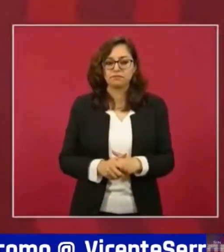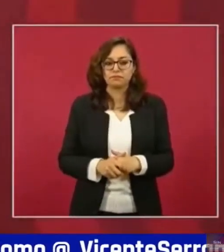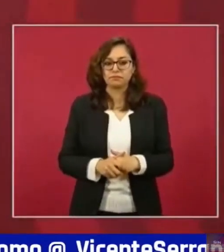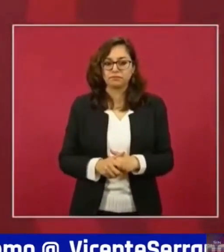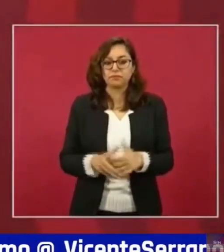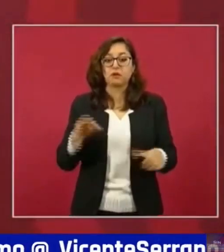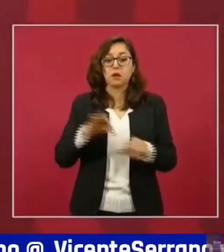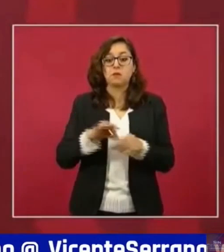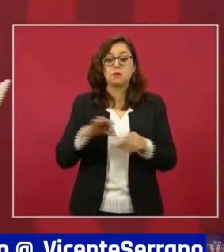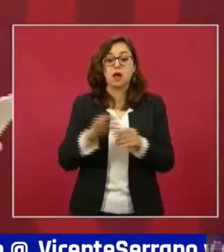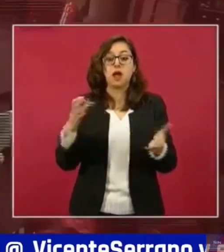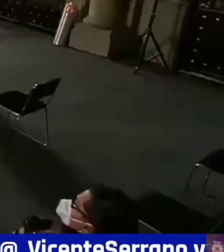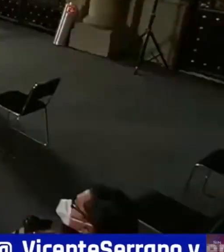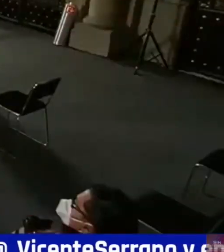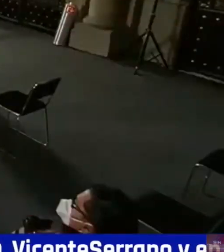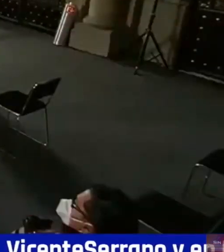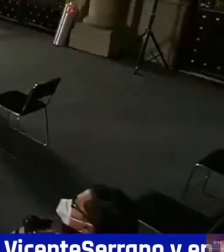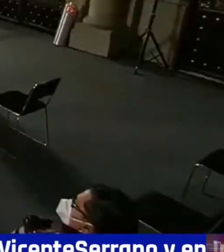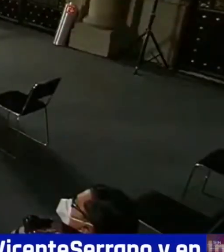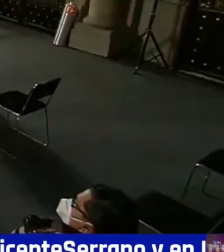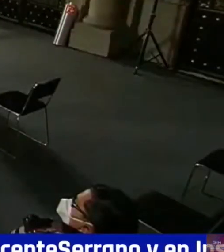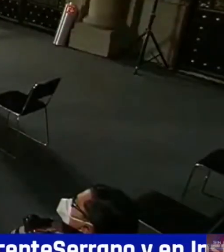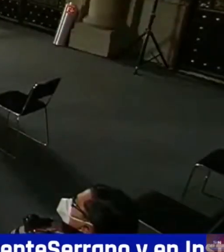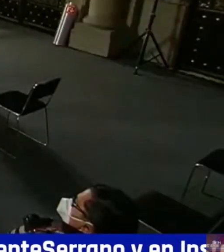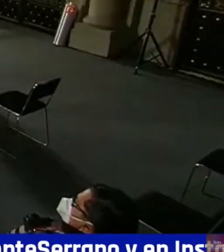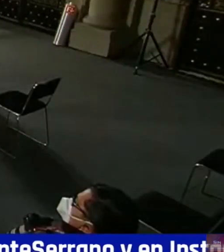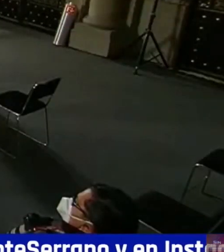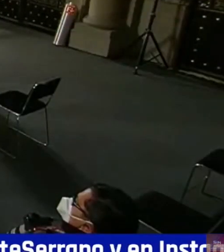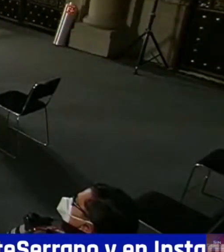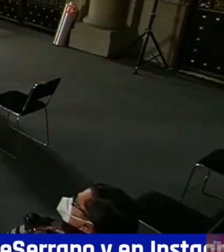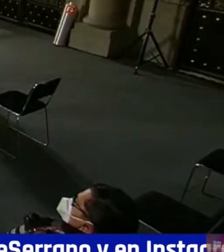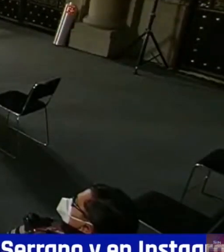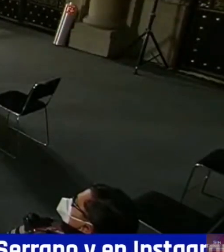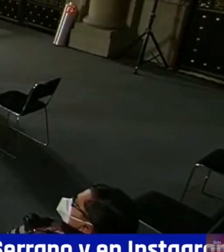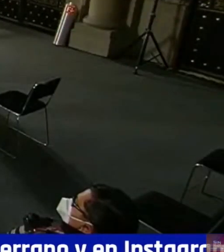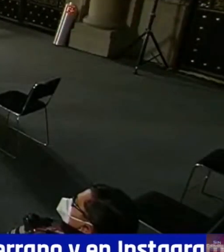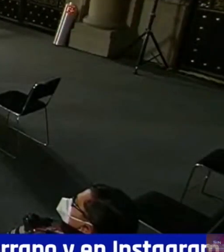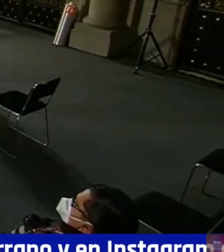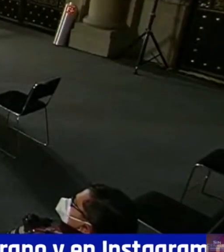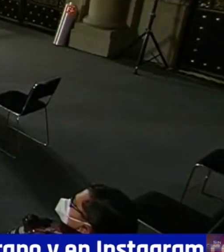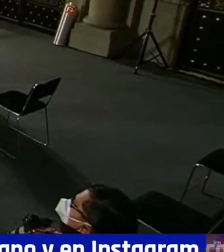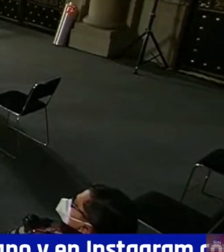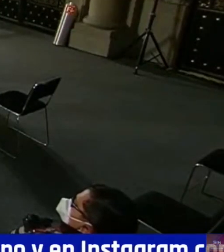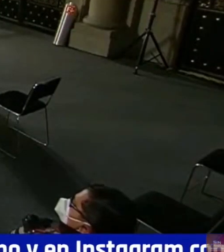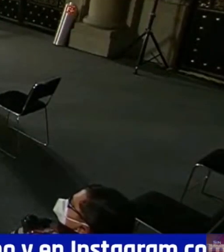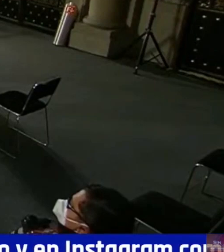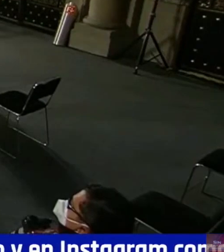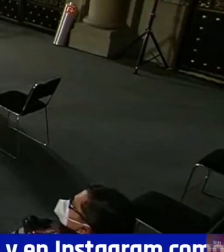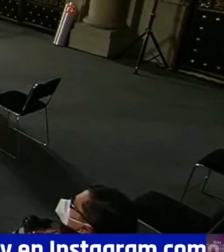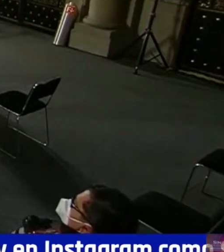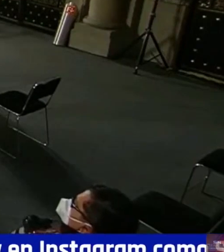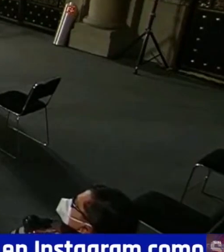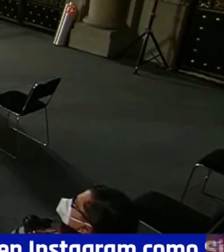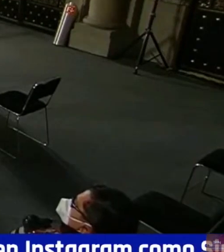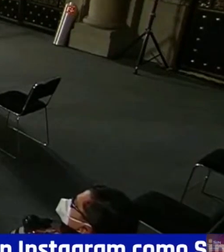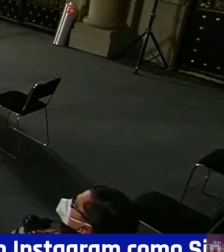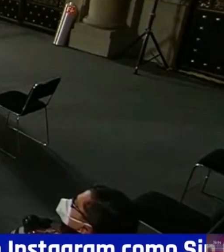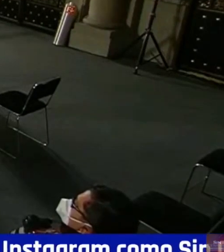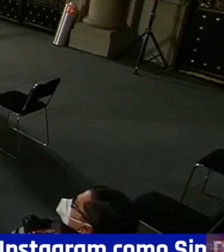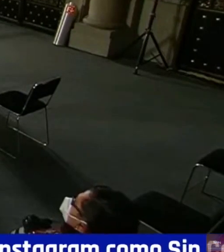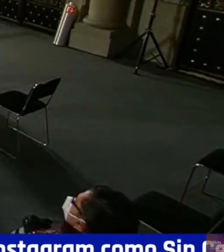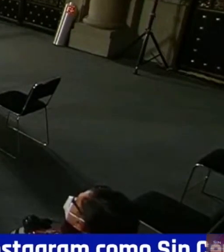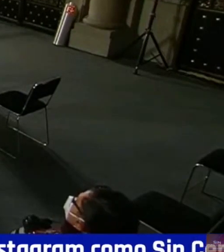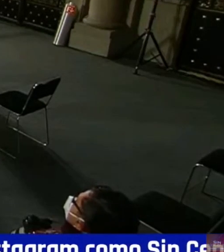resultará electo? Pues vamos a esperar al 1 de enero para ver cuál es la decisión